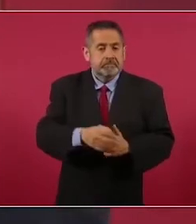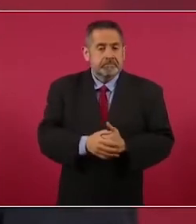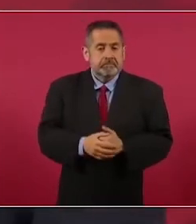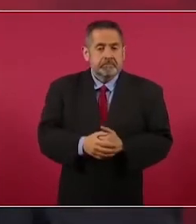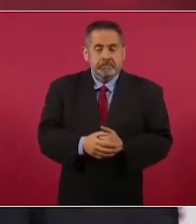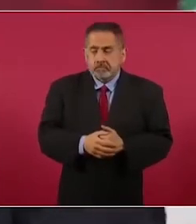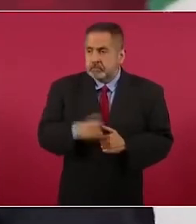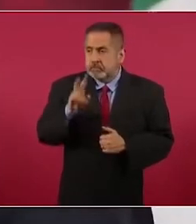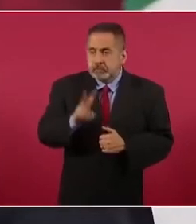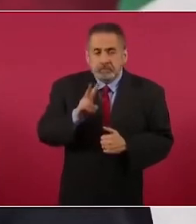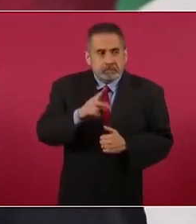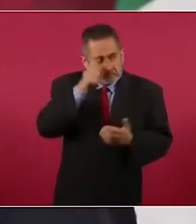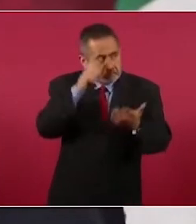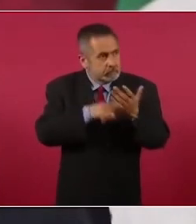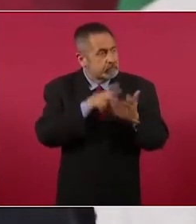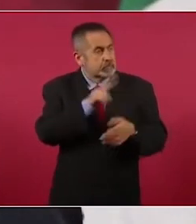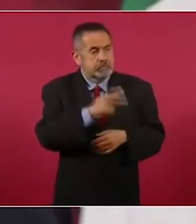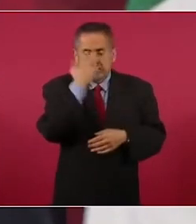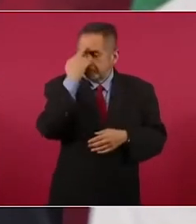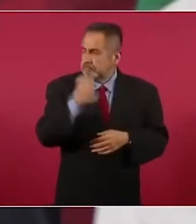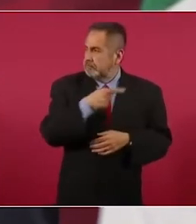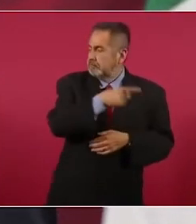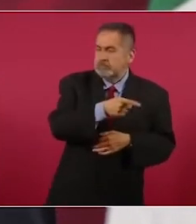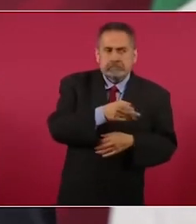les creen.